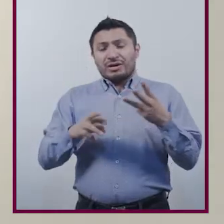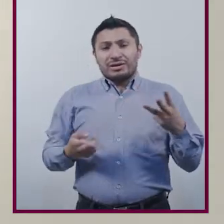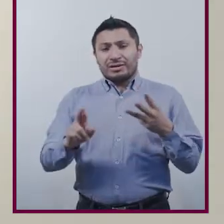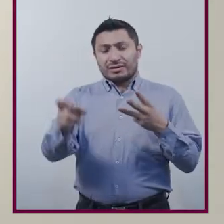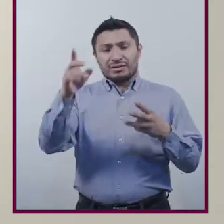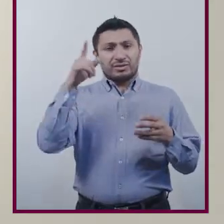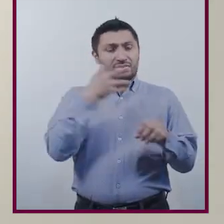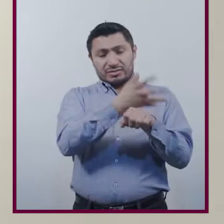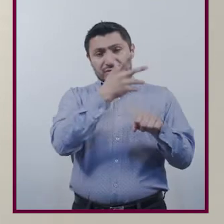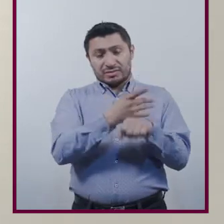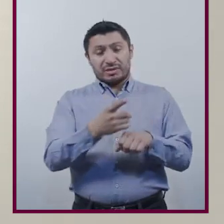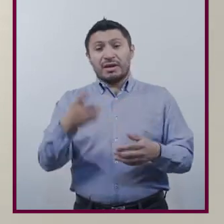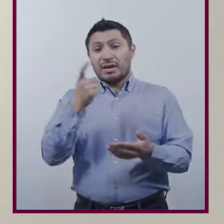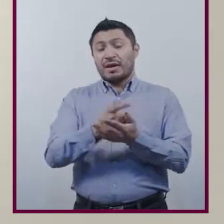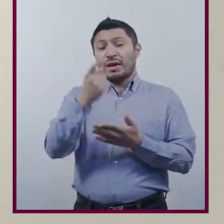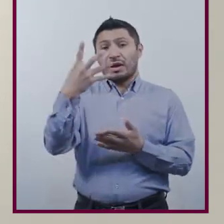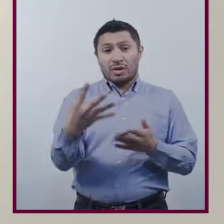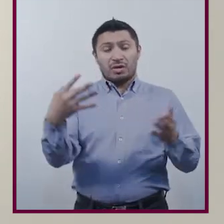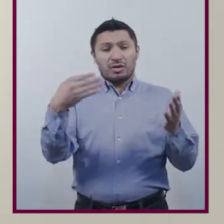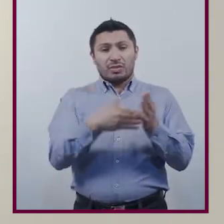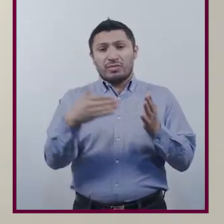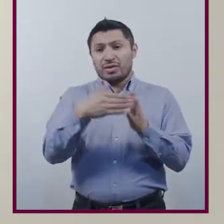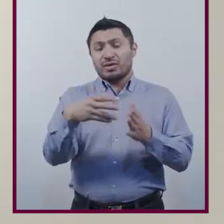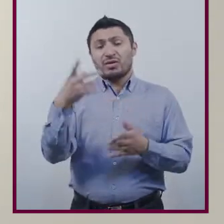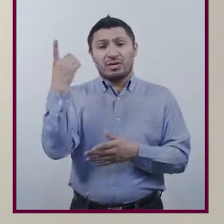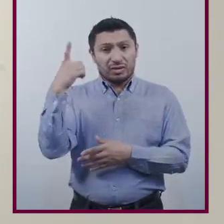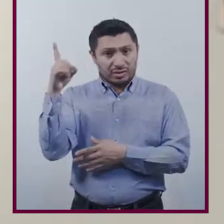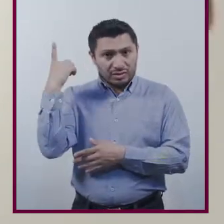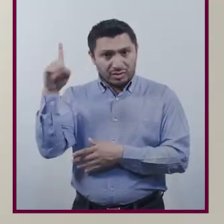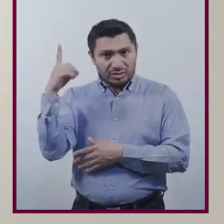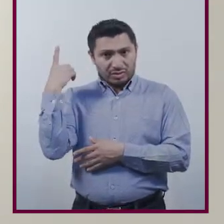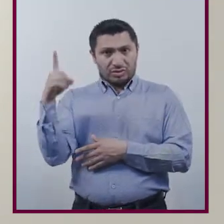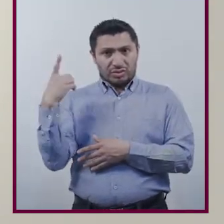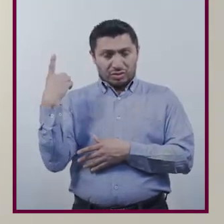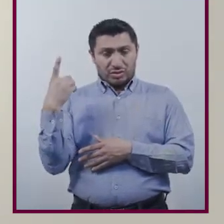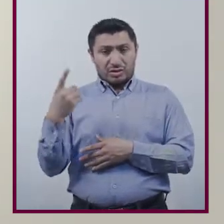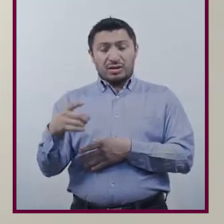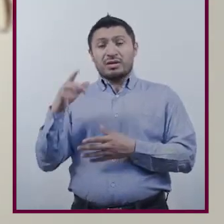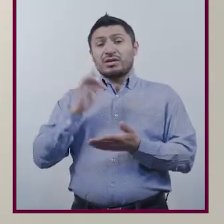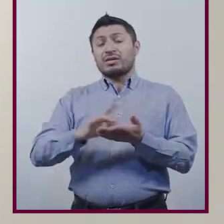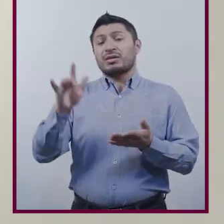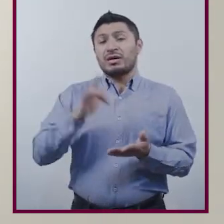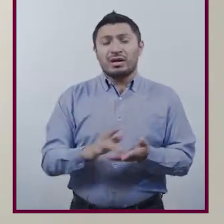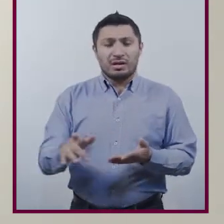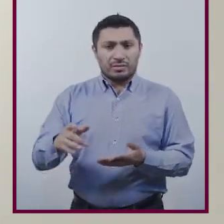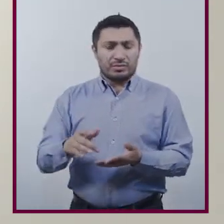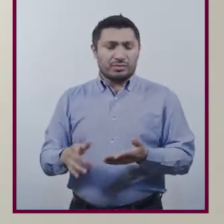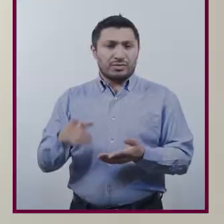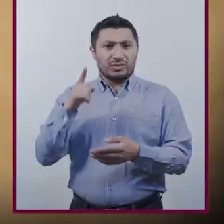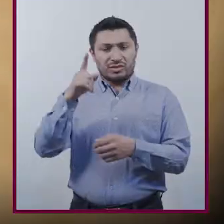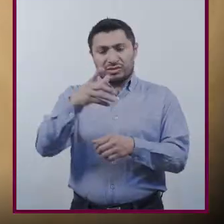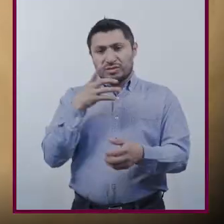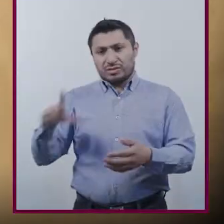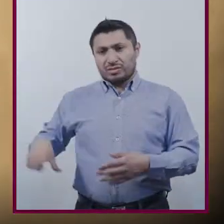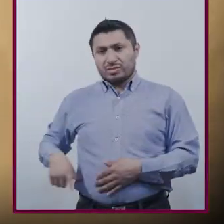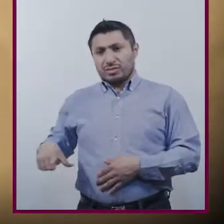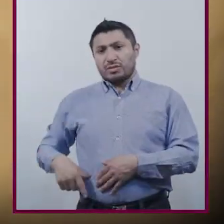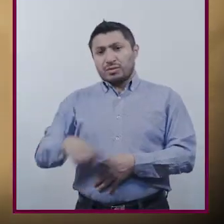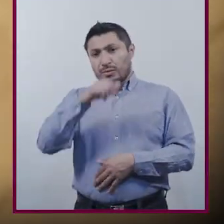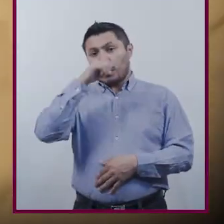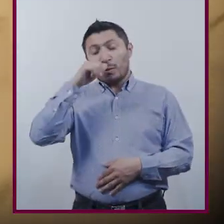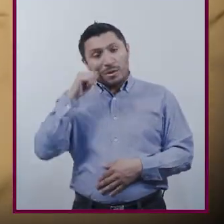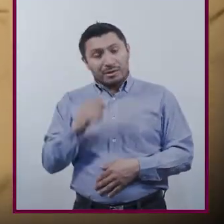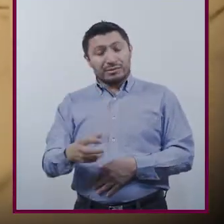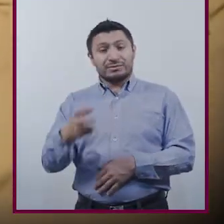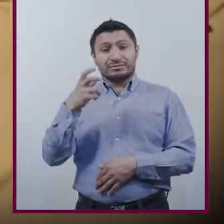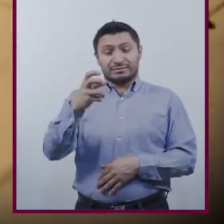Unidos, por un pago de $4 millones y apoyo incondicional de este país hacia el gobierno de Juárez. Cabe